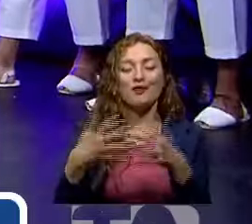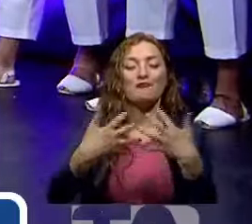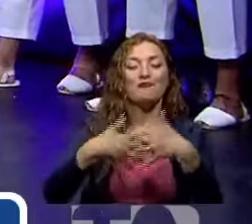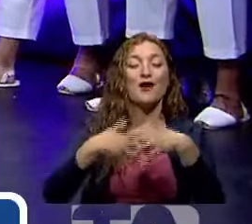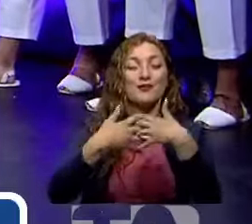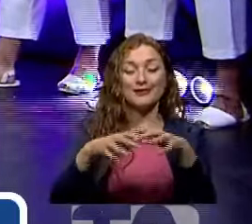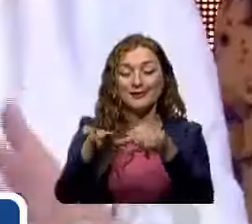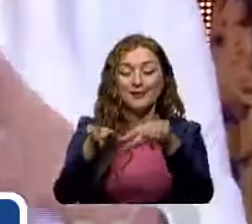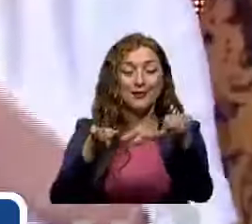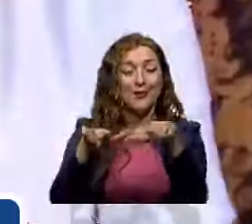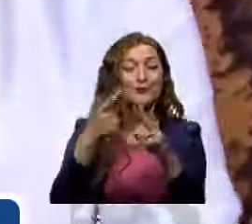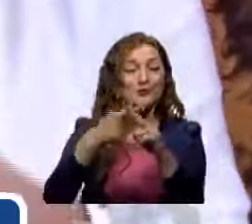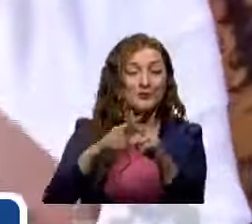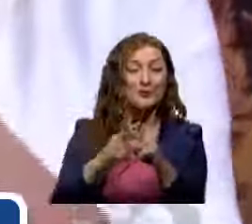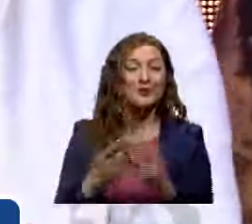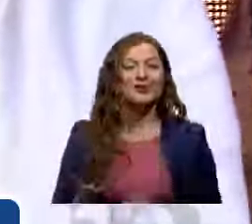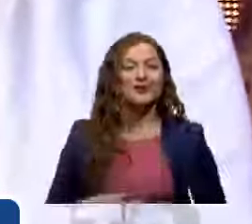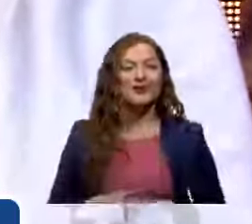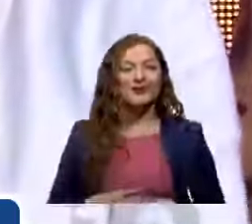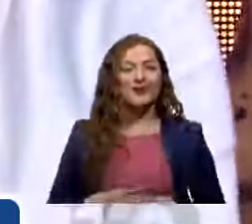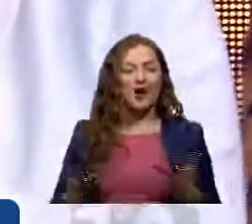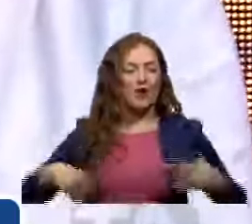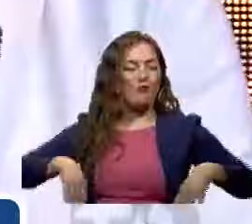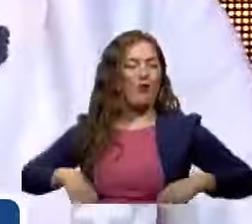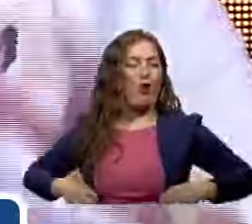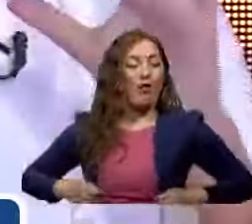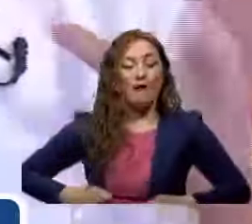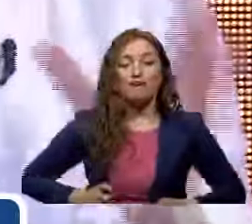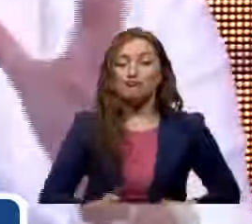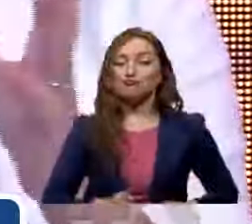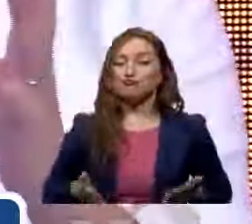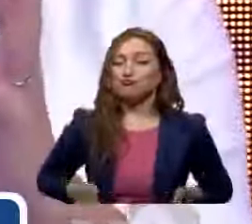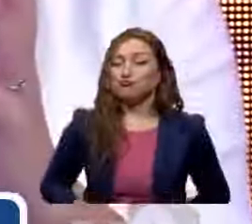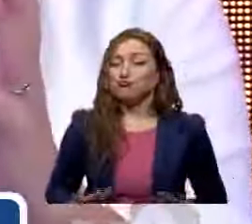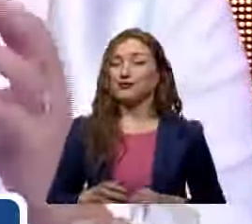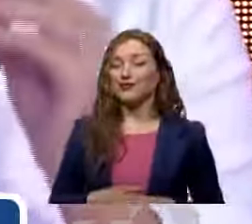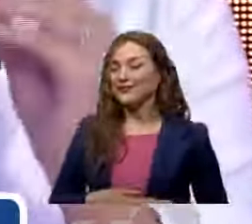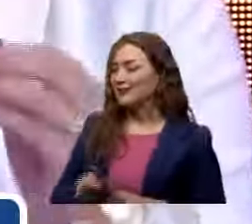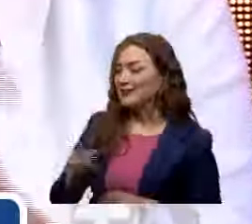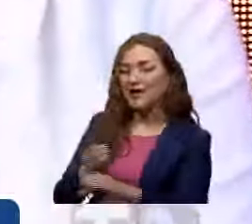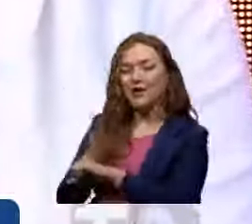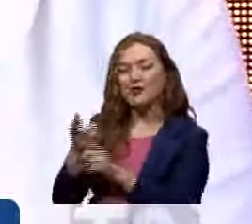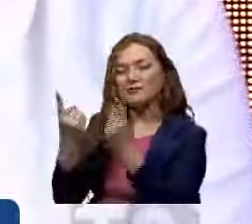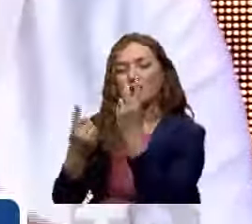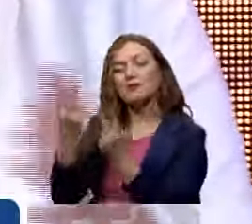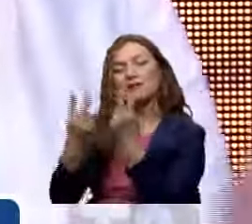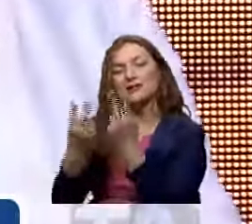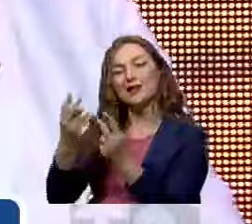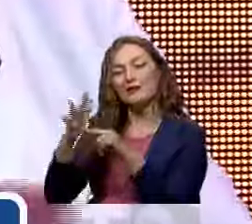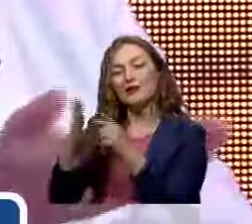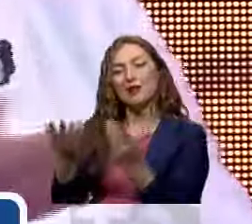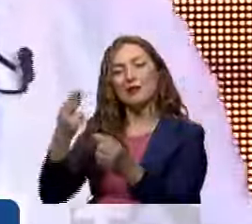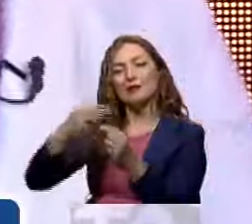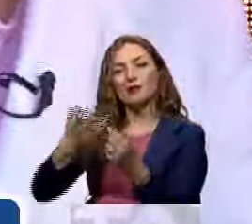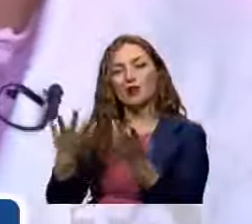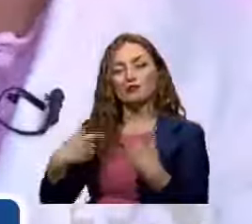somos un lugar donde ya empiezan también a hacer moda. Cuénteme un poquito usted, ¿qué nos recomienda visitar en la feria y por qué debemos asistir? Muchísimas. Y si empezamos